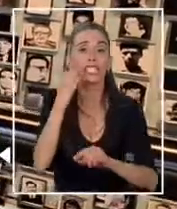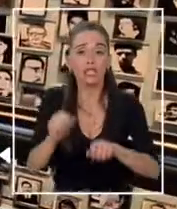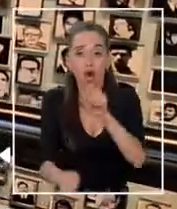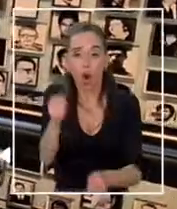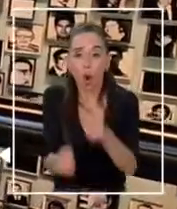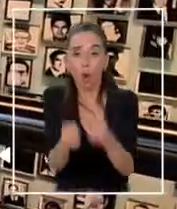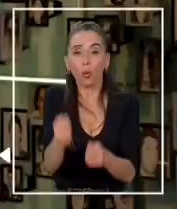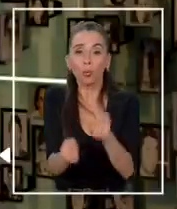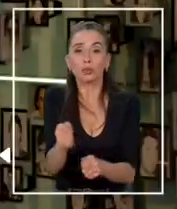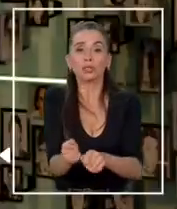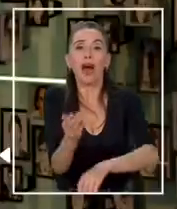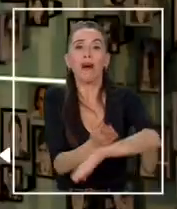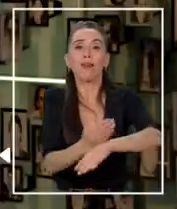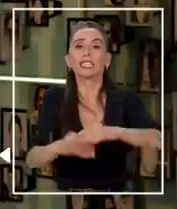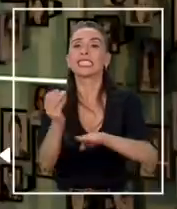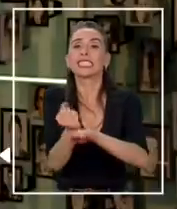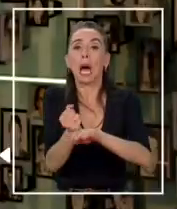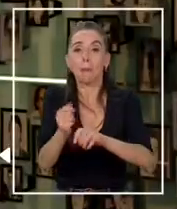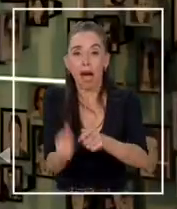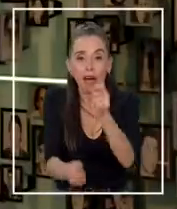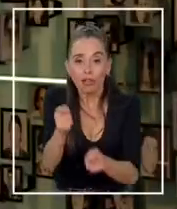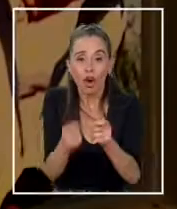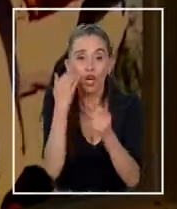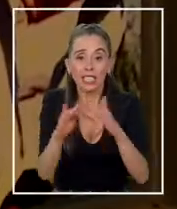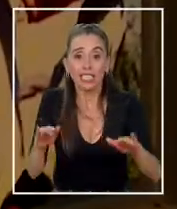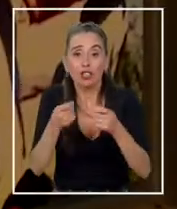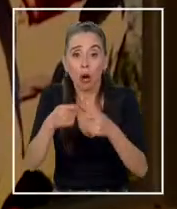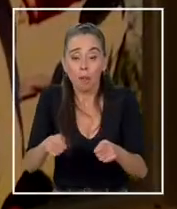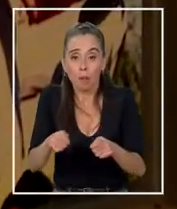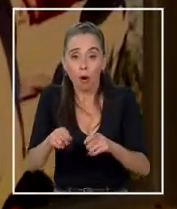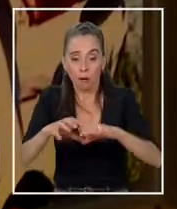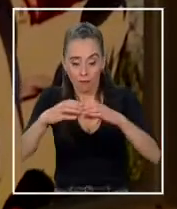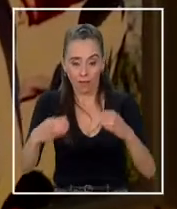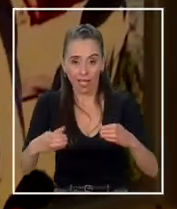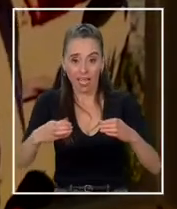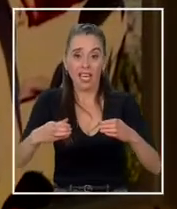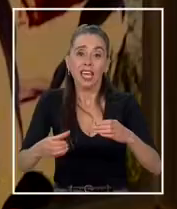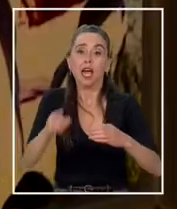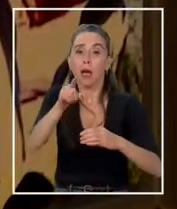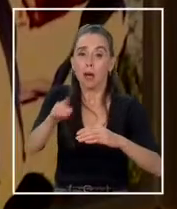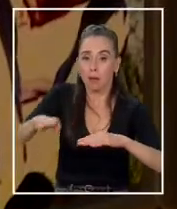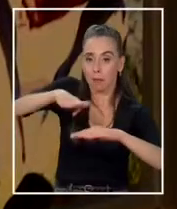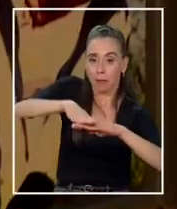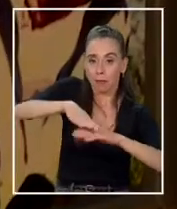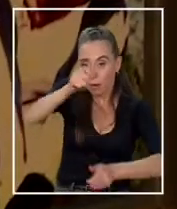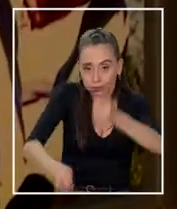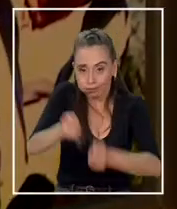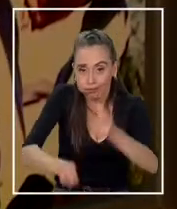que era normal ver a nuestros niños en la pobreza con su lustrín ganándose el pan.